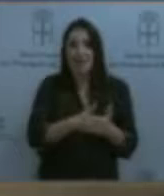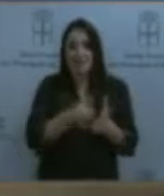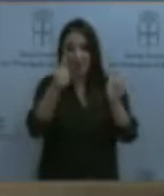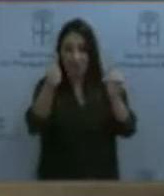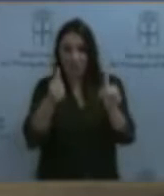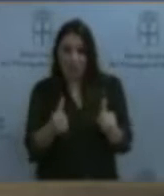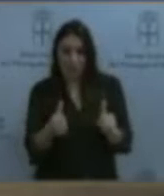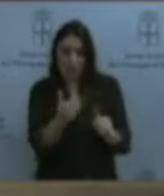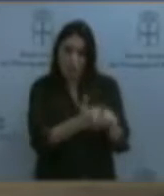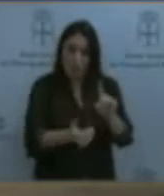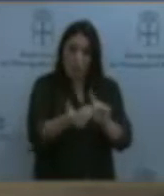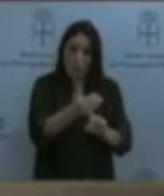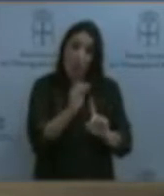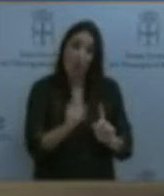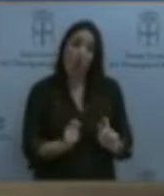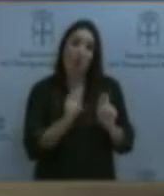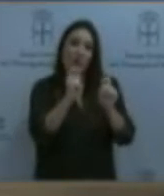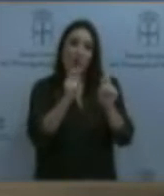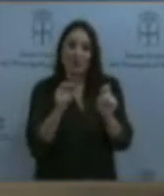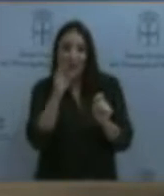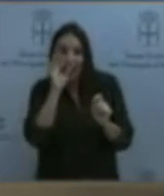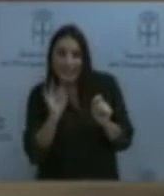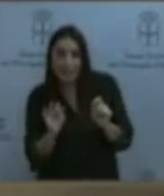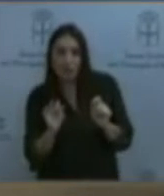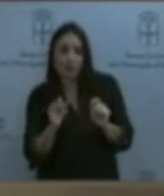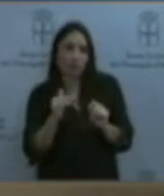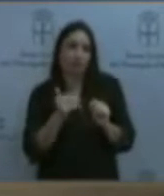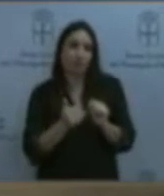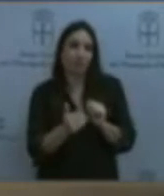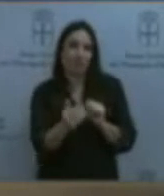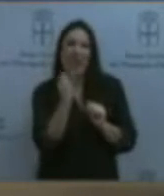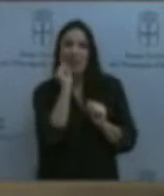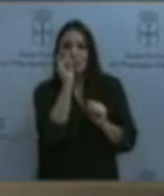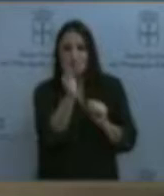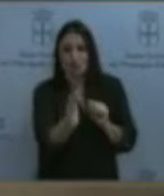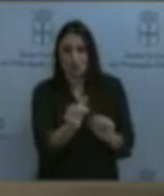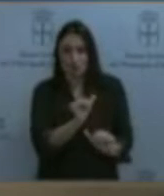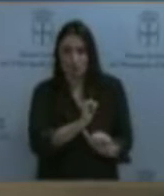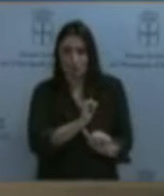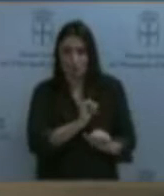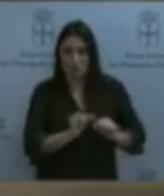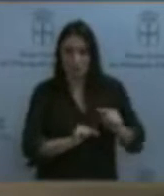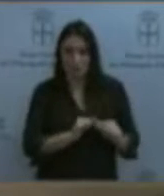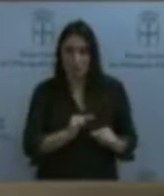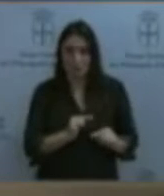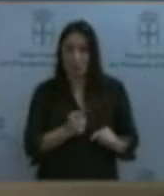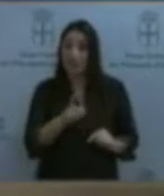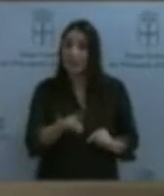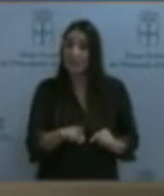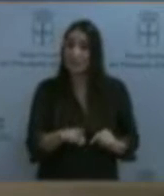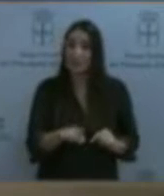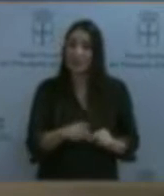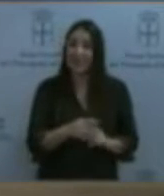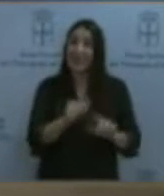idoneidad o para la asignación del menor, vamos, estamos hablando de años. y hasta incluso se están acumulando